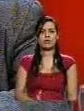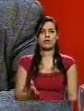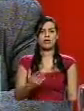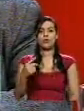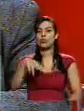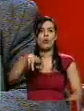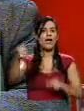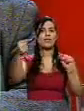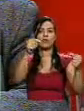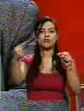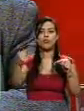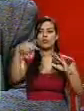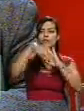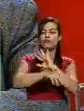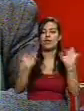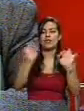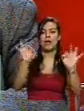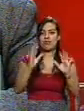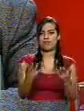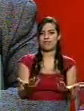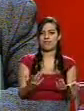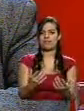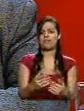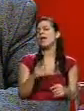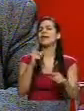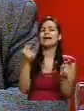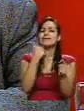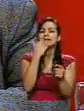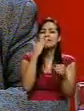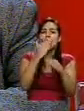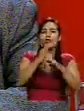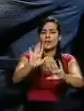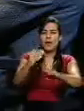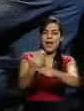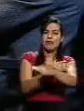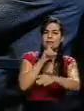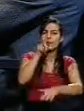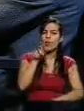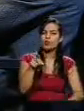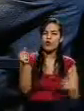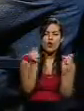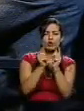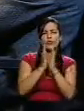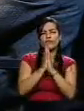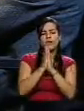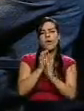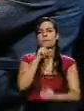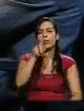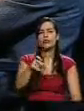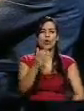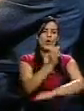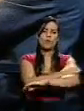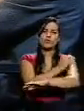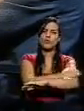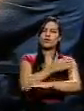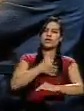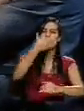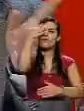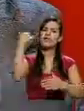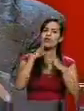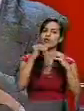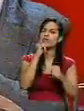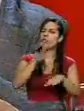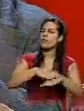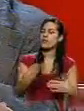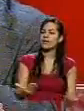debate, a una discusión de esto. Ya estamos cerca del corte, pero yo quería preguntar, cortico, ¿por qué la derecha quiere el olvido?